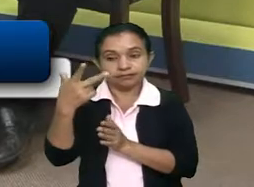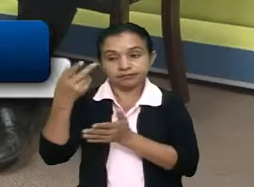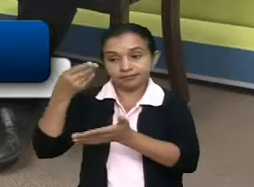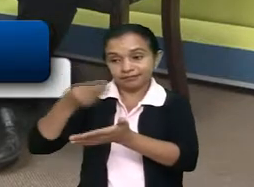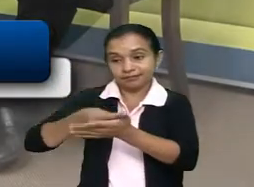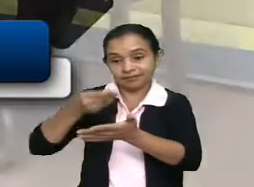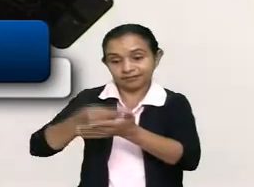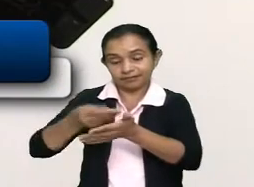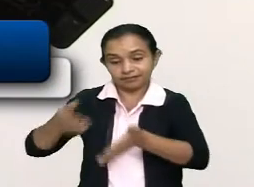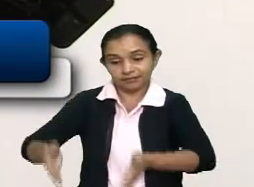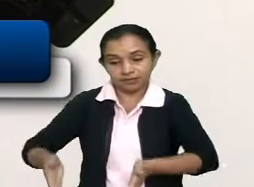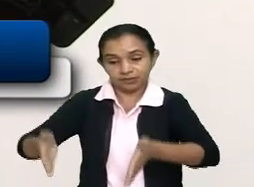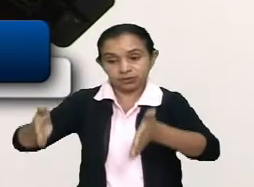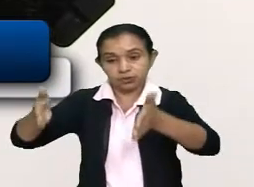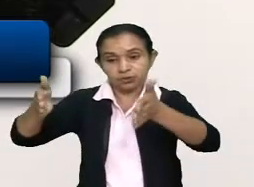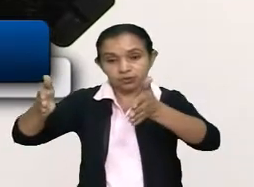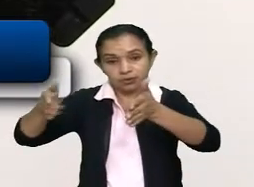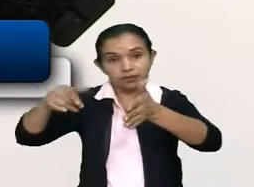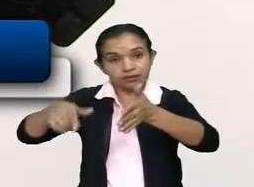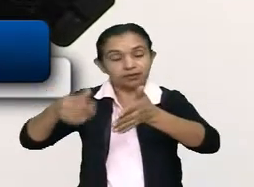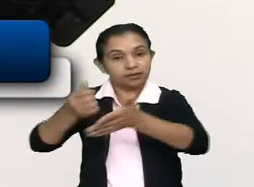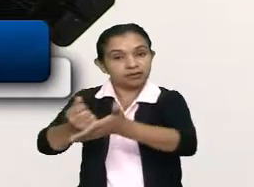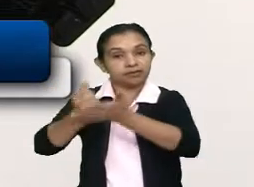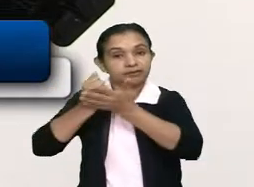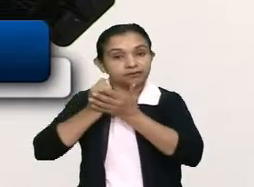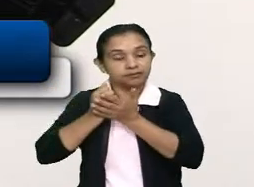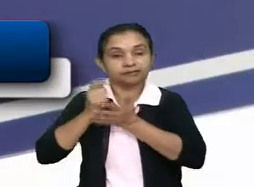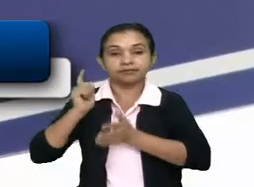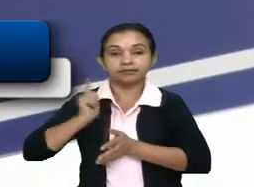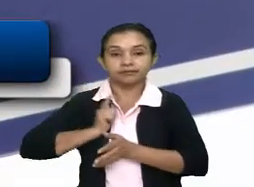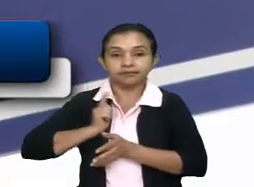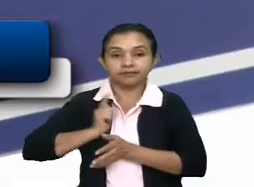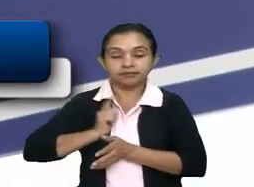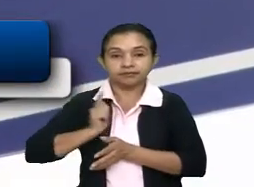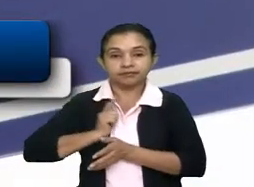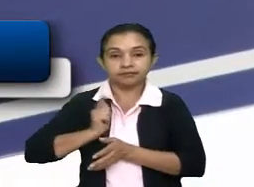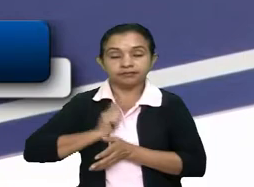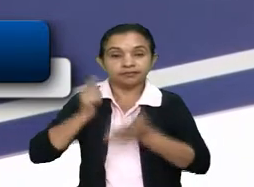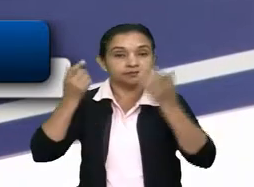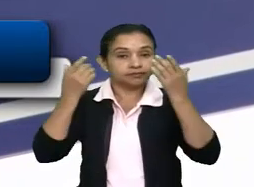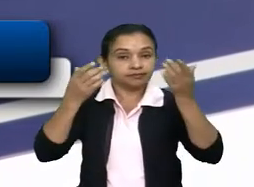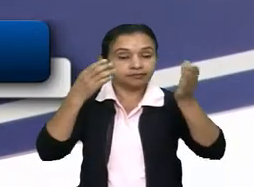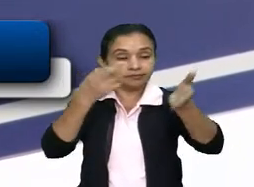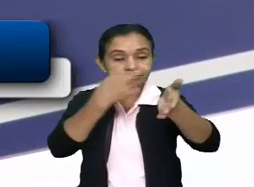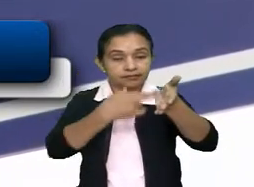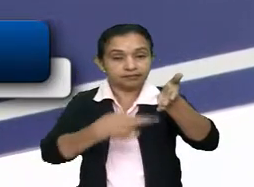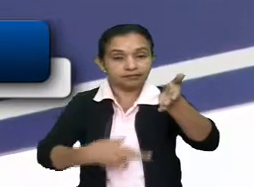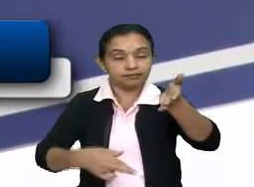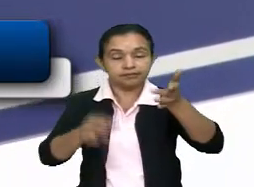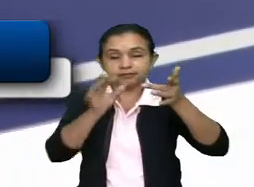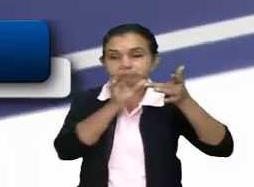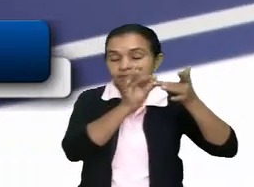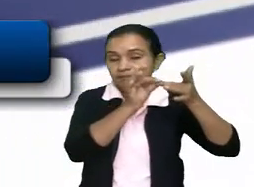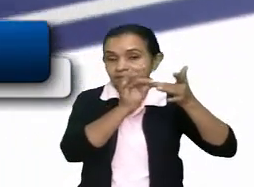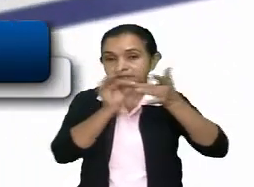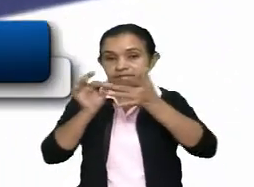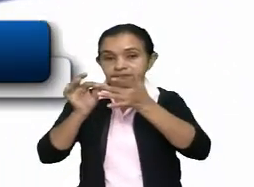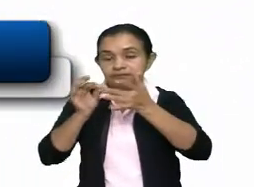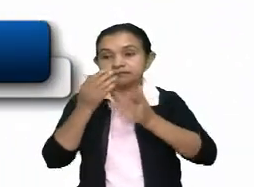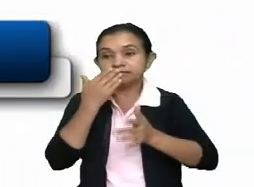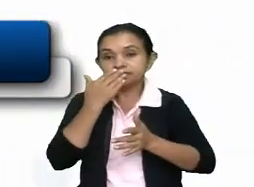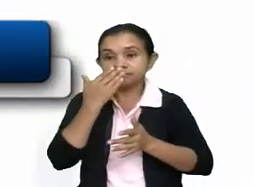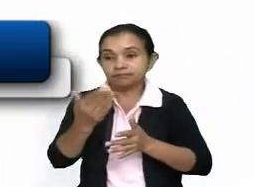que nos permite obtener productos sanguíneos de alta calidad y